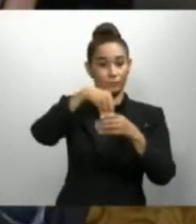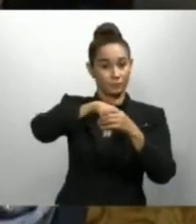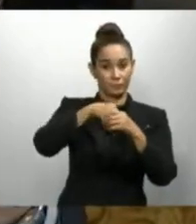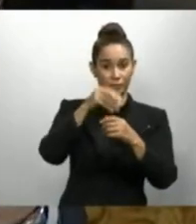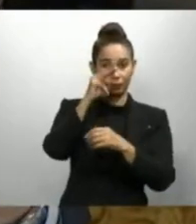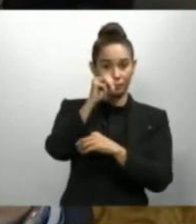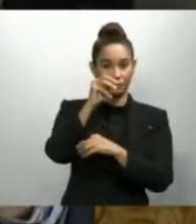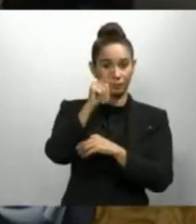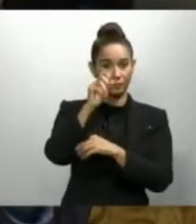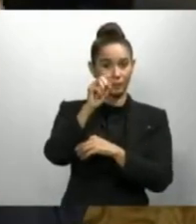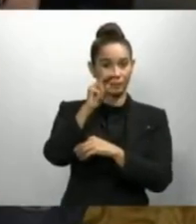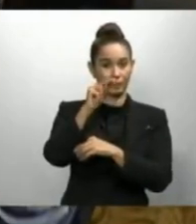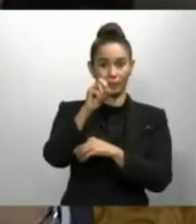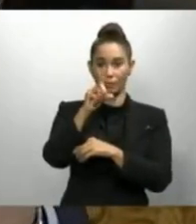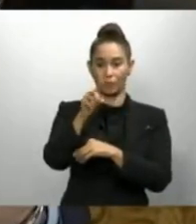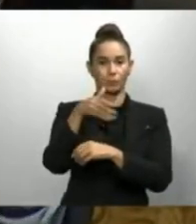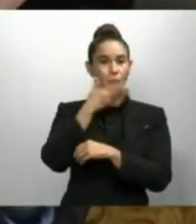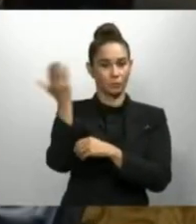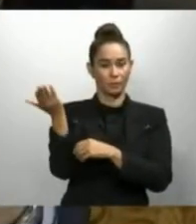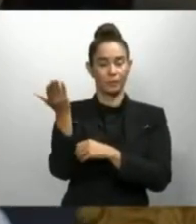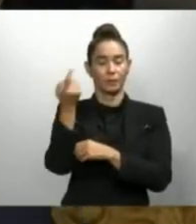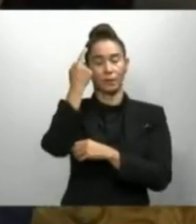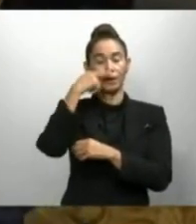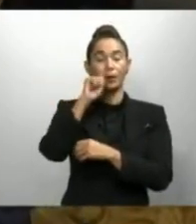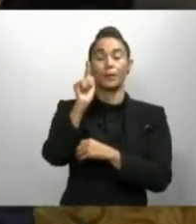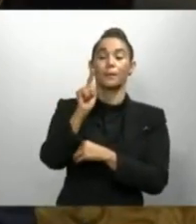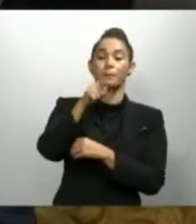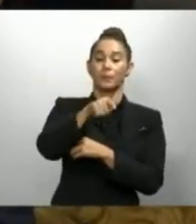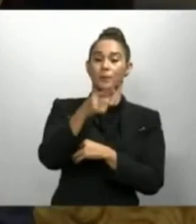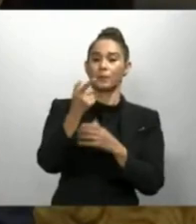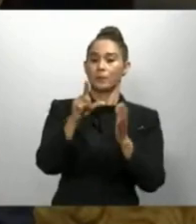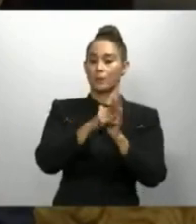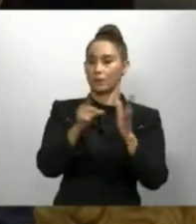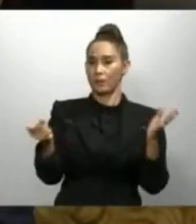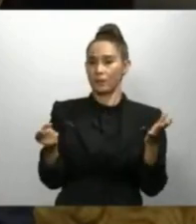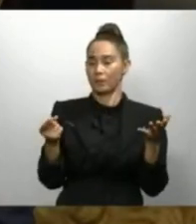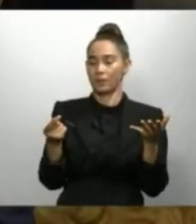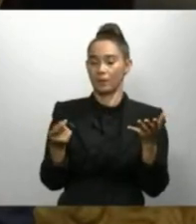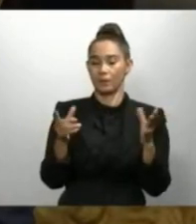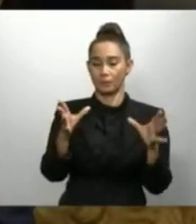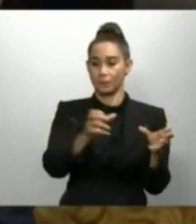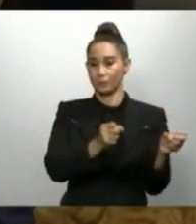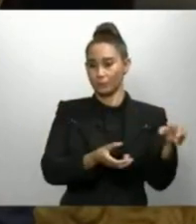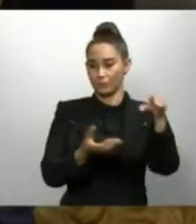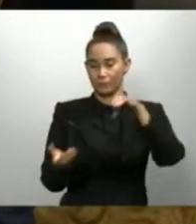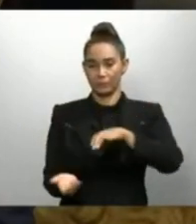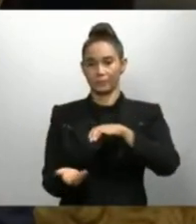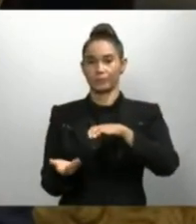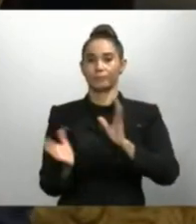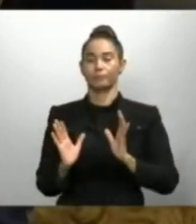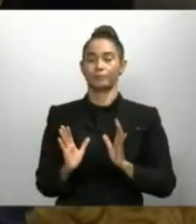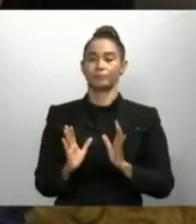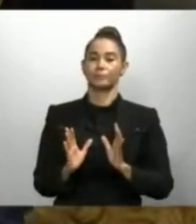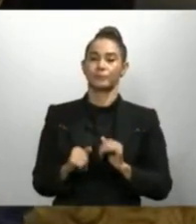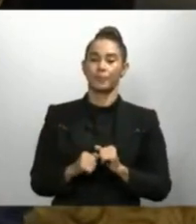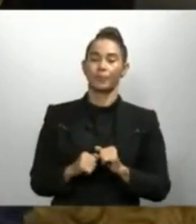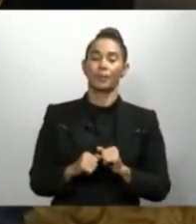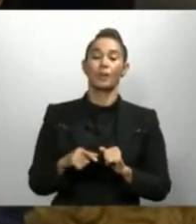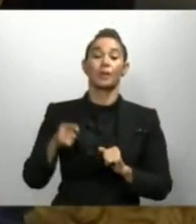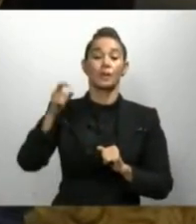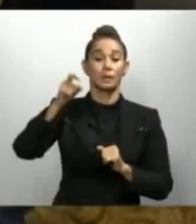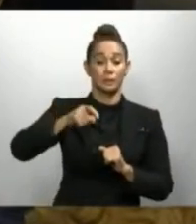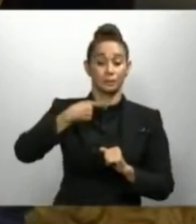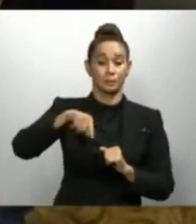que es un paso adelante si pudieran llegar a tenerlo. Y eso es lo que